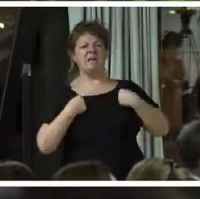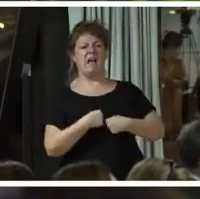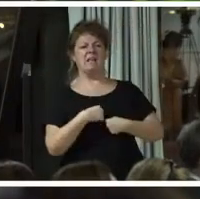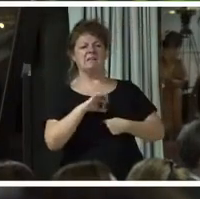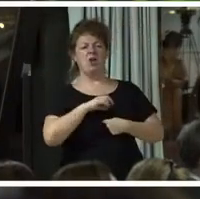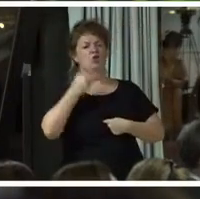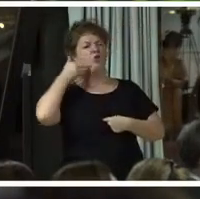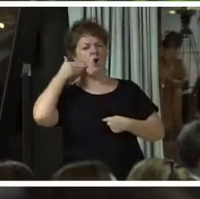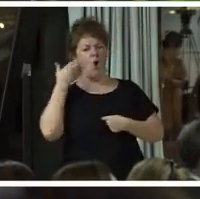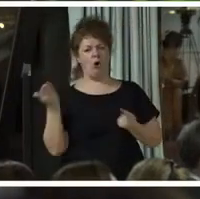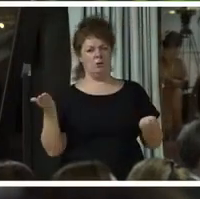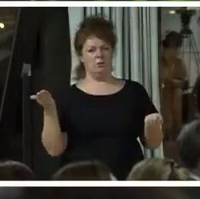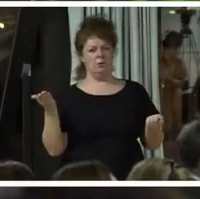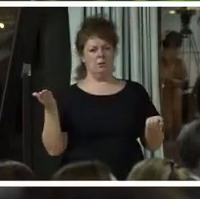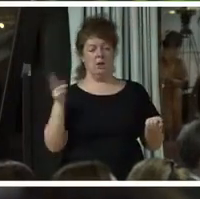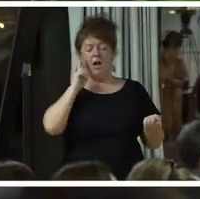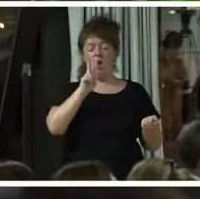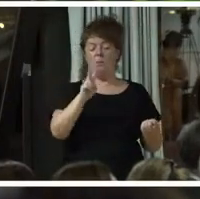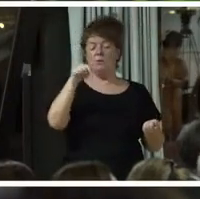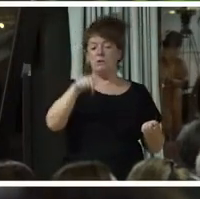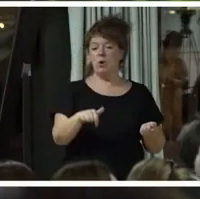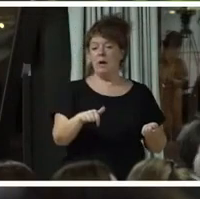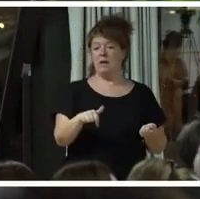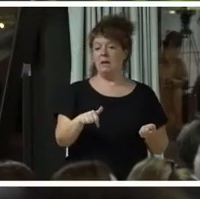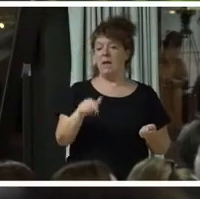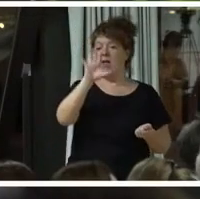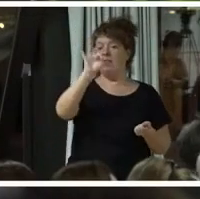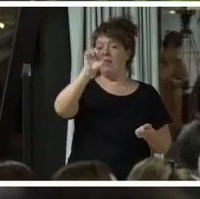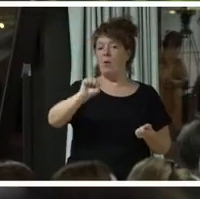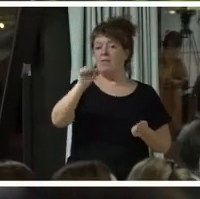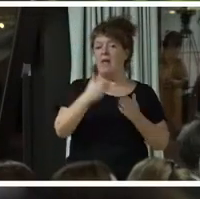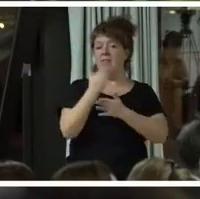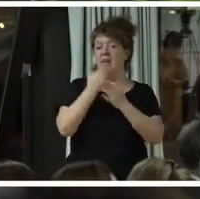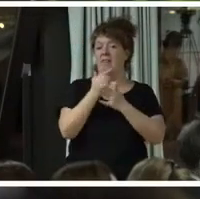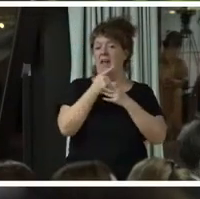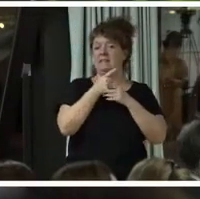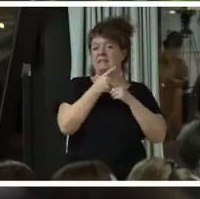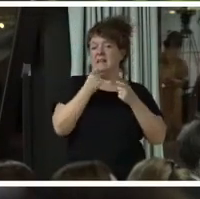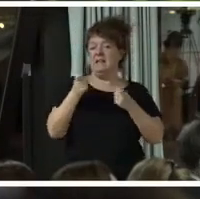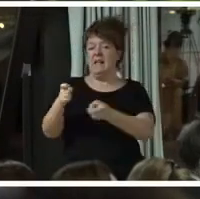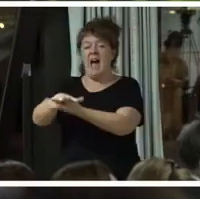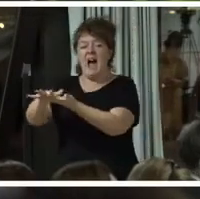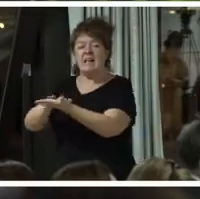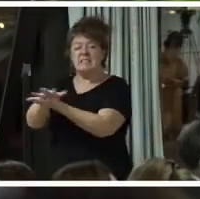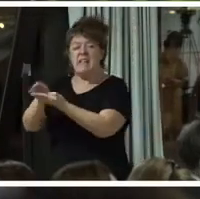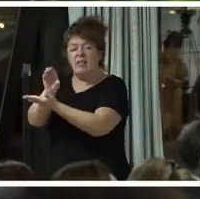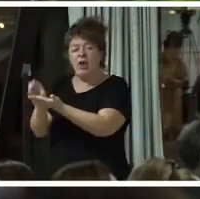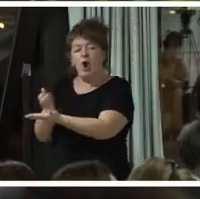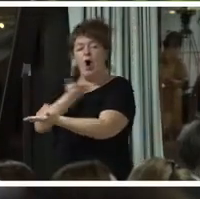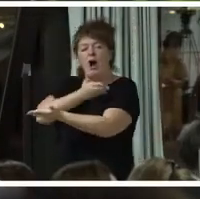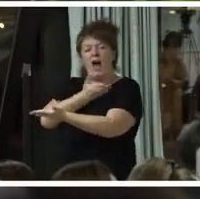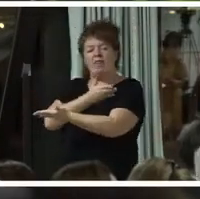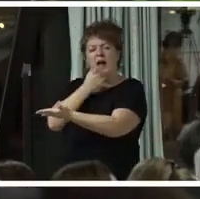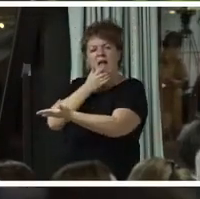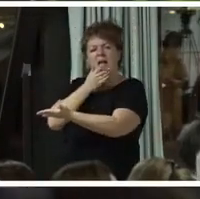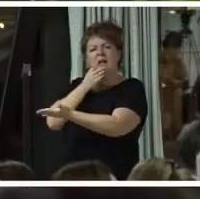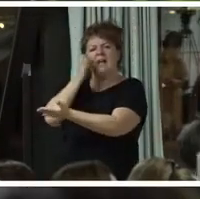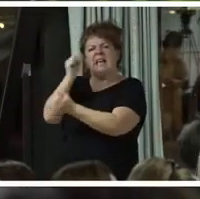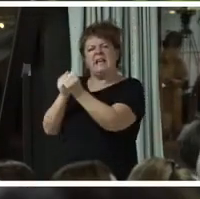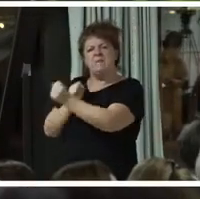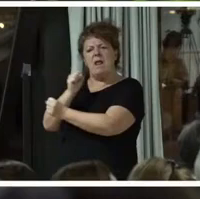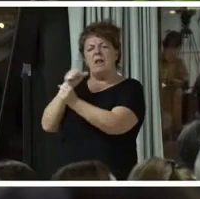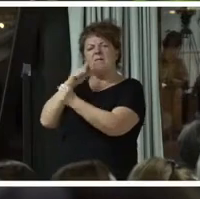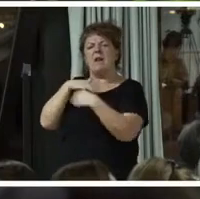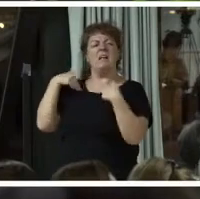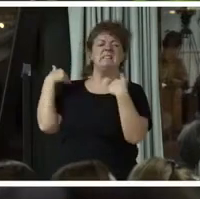honor como la que hemos visto Durante los 50 días de asedio a la franja de gaza y de criminalización en la